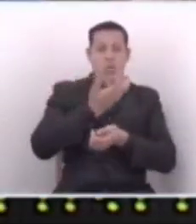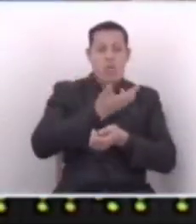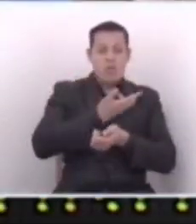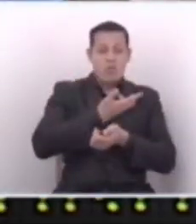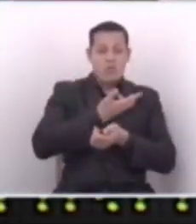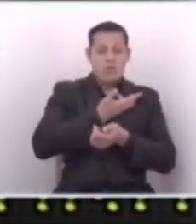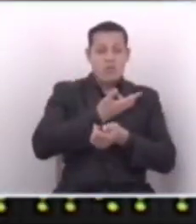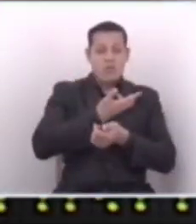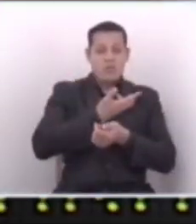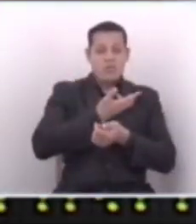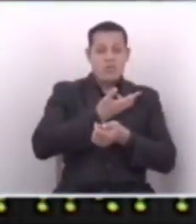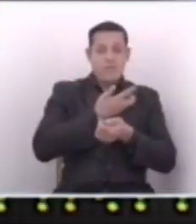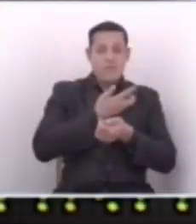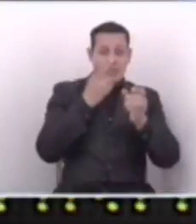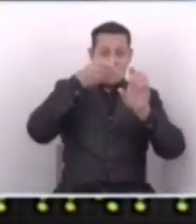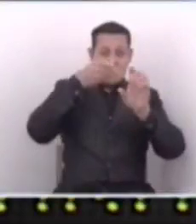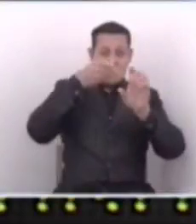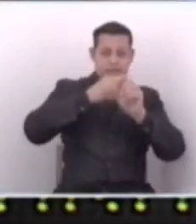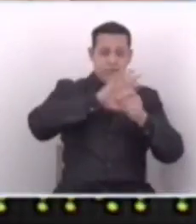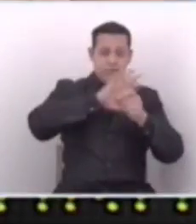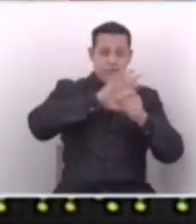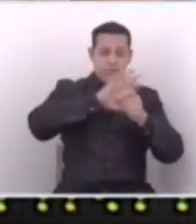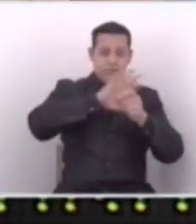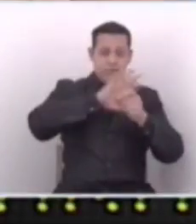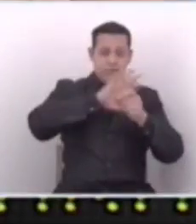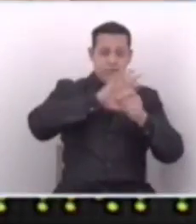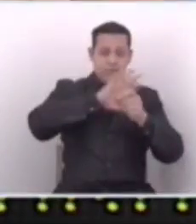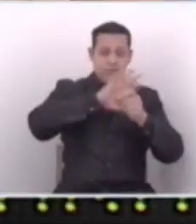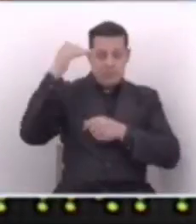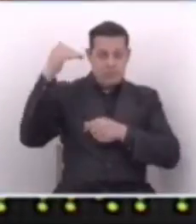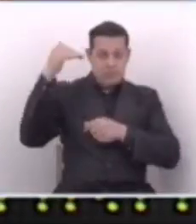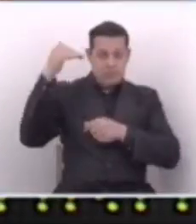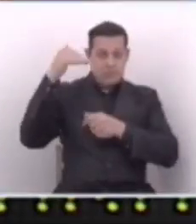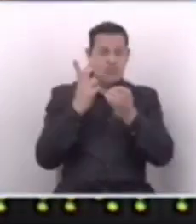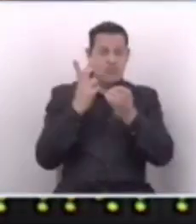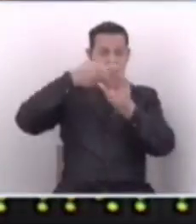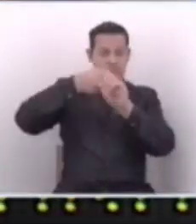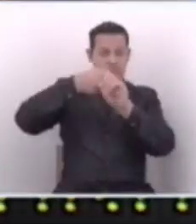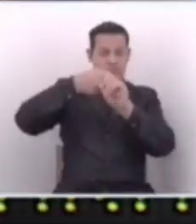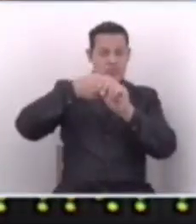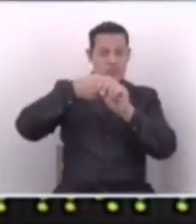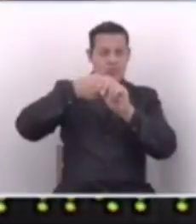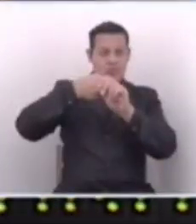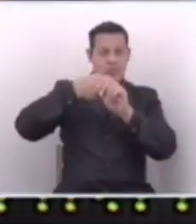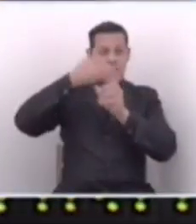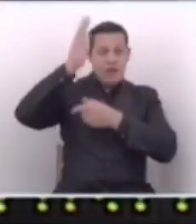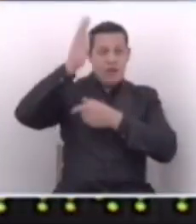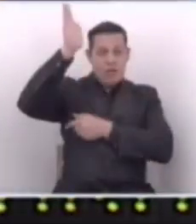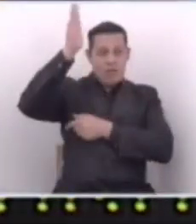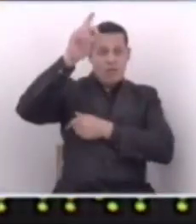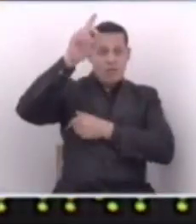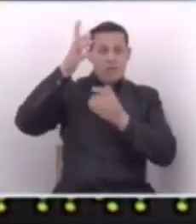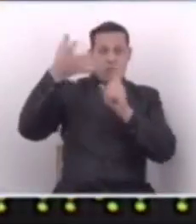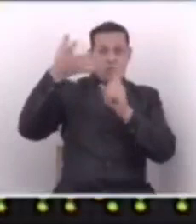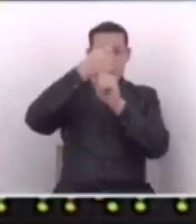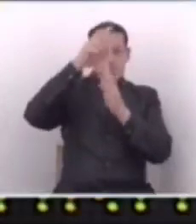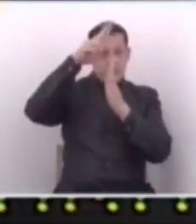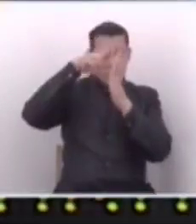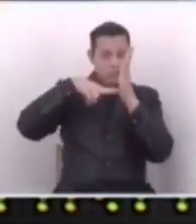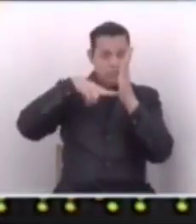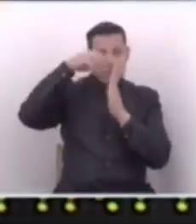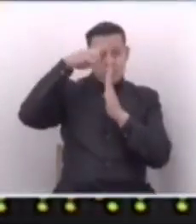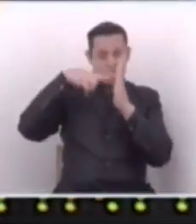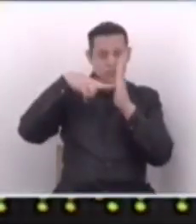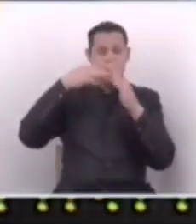esos decenas de inversionistas que están aquí en el país, en el foro de Adopting Bitcoin, estén